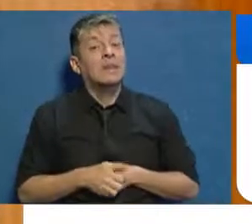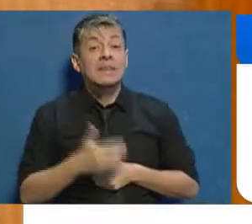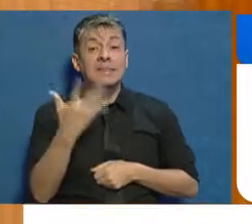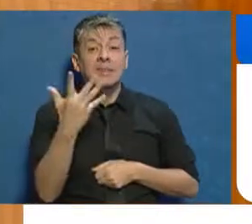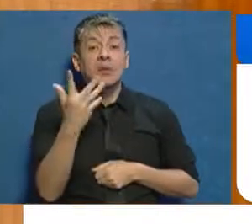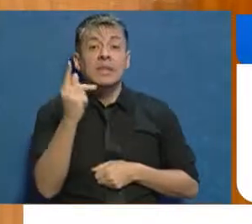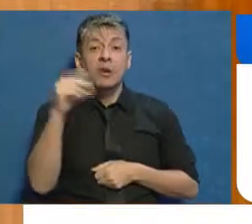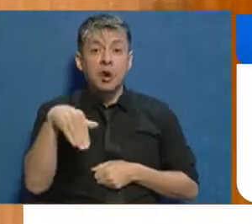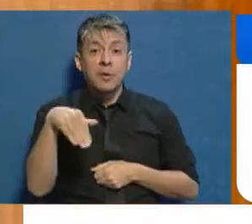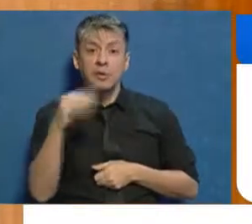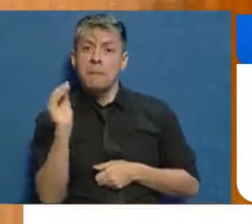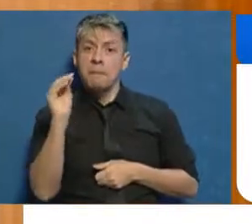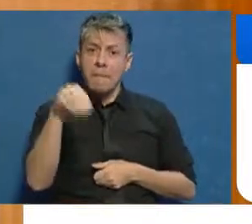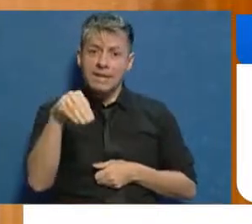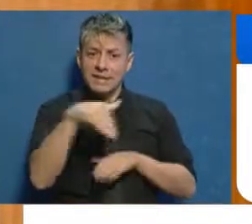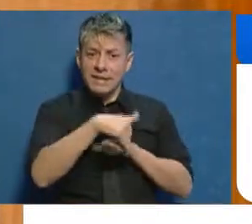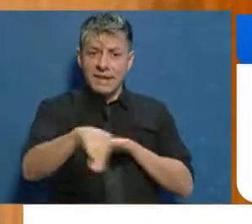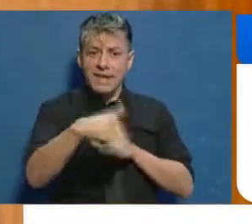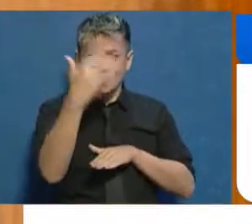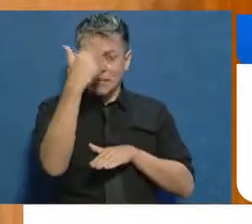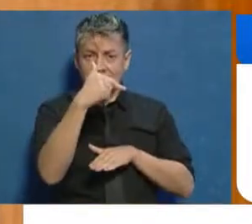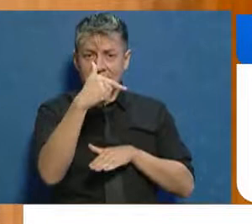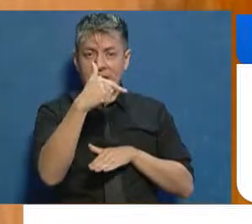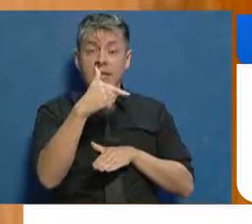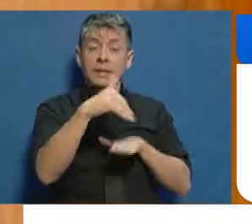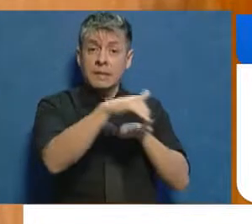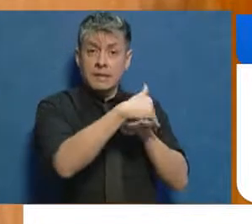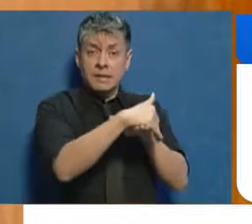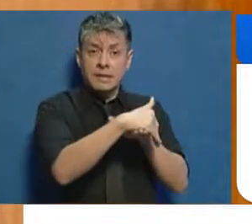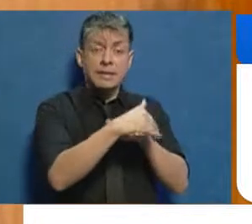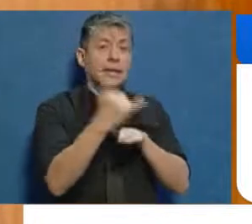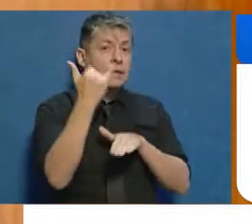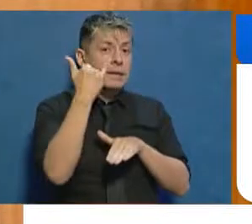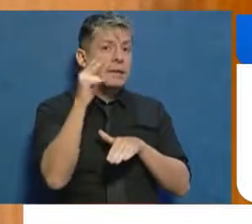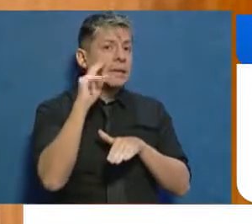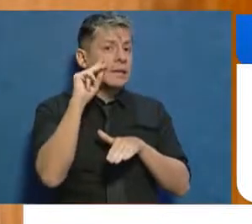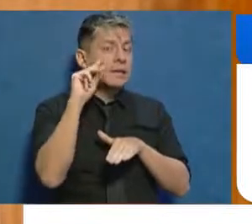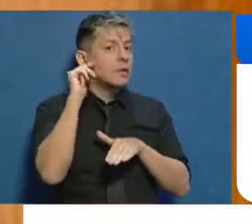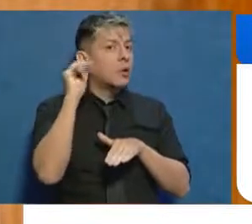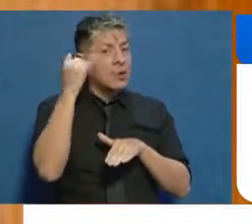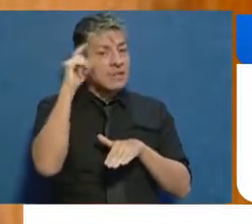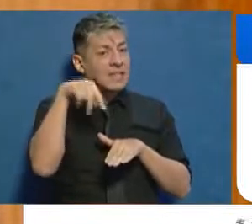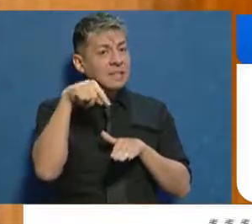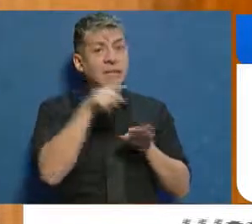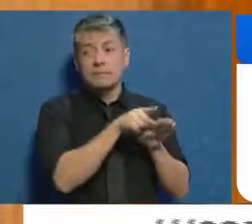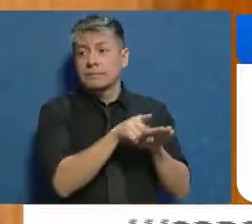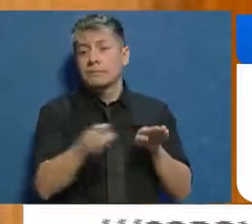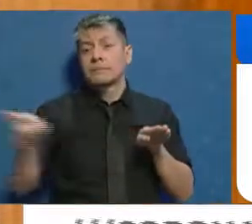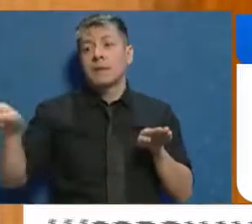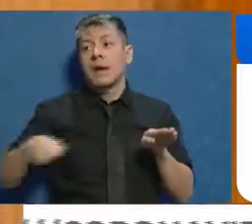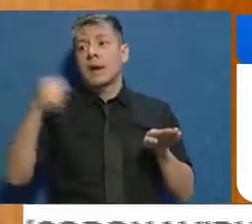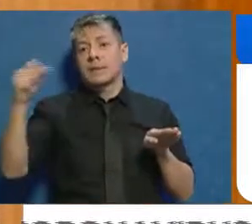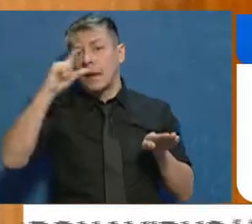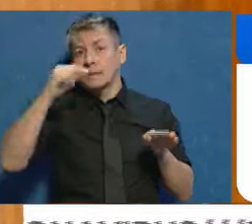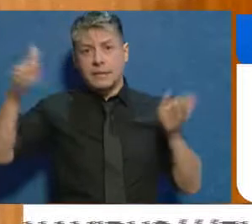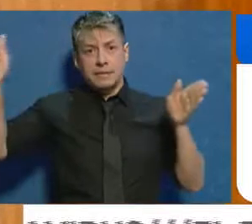de ciclovía que vamos a marcar en la Avenida San Martín, desde el límite con Irigoyen hacia el sur y hasta el límite con Las Heras,